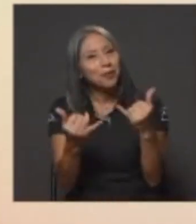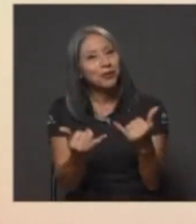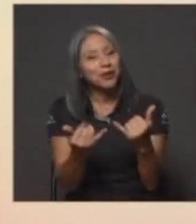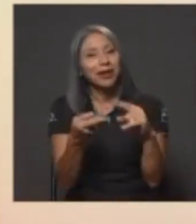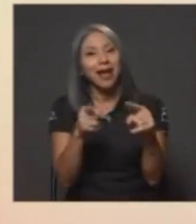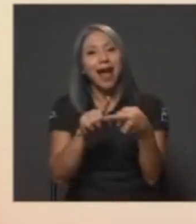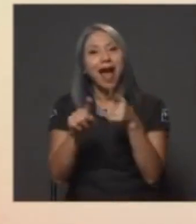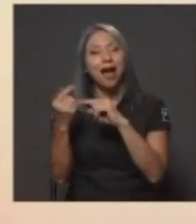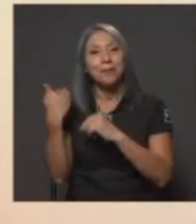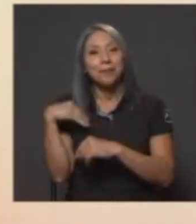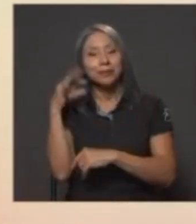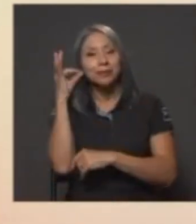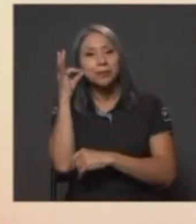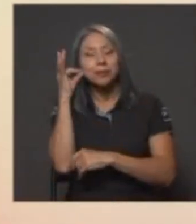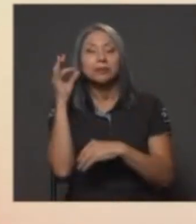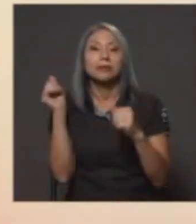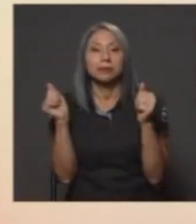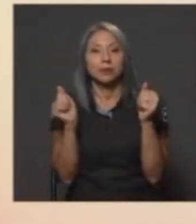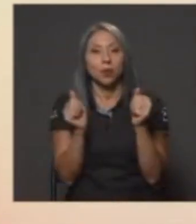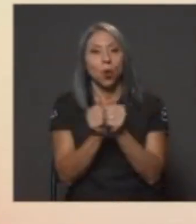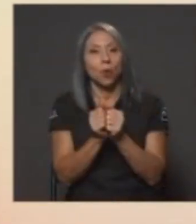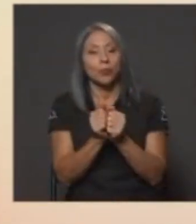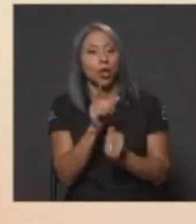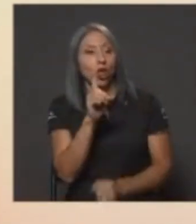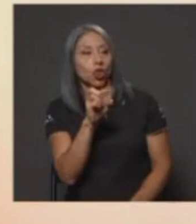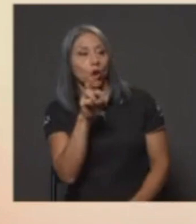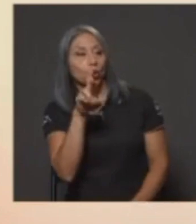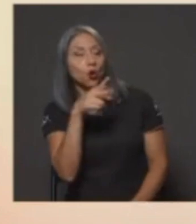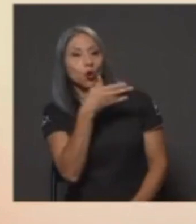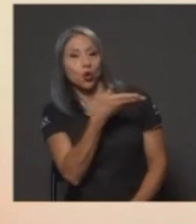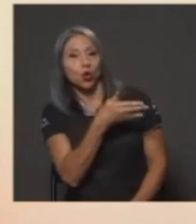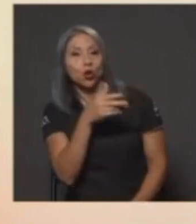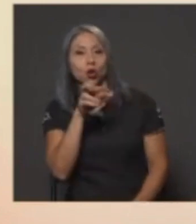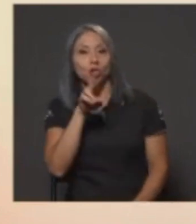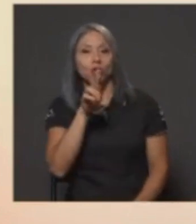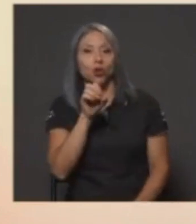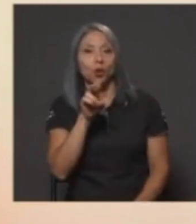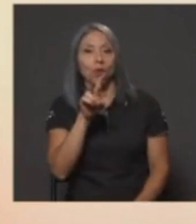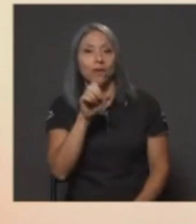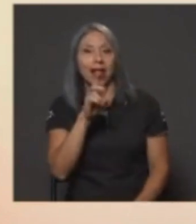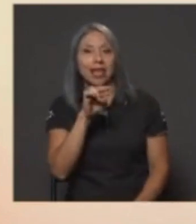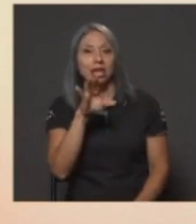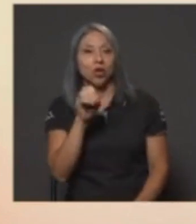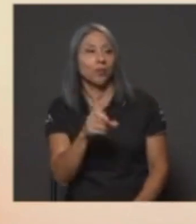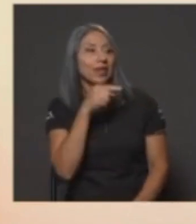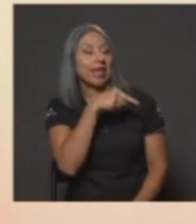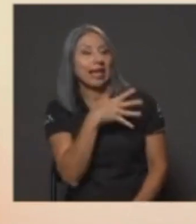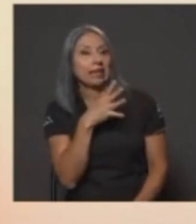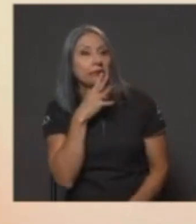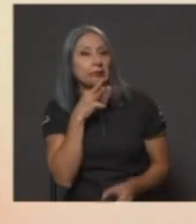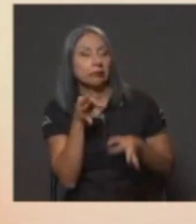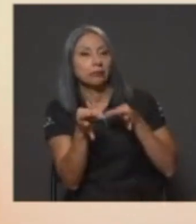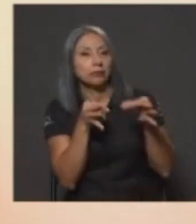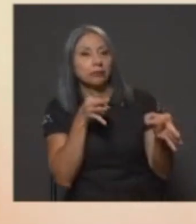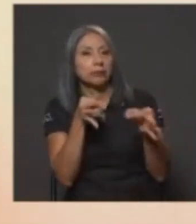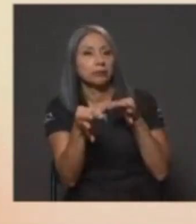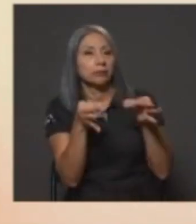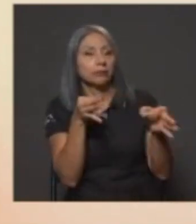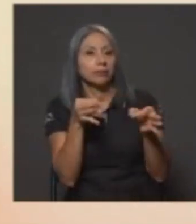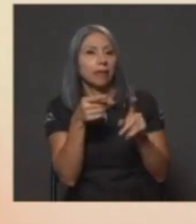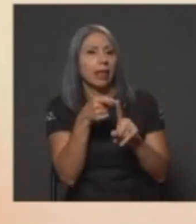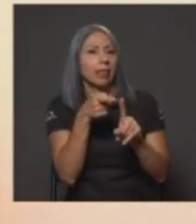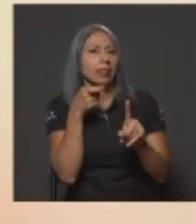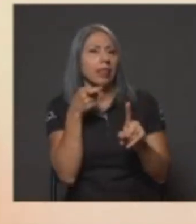Continuamos, amigas y amigos, con el doctor Robalino, que nos está planteando de dónde